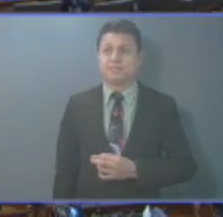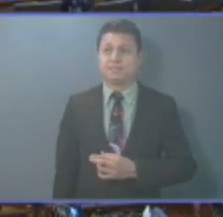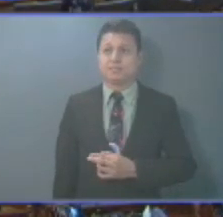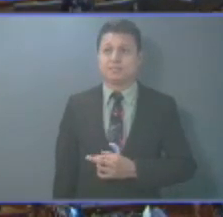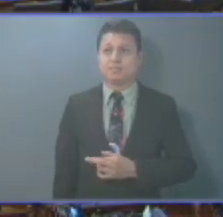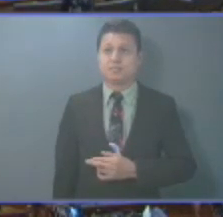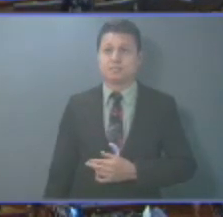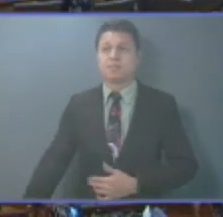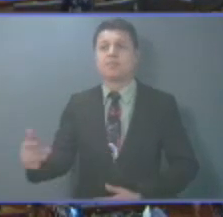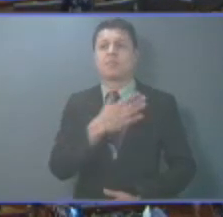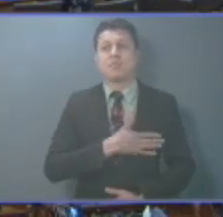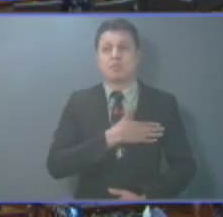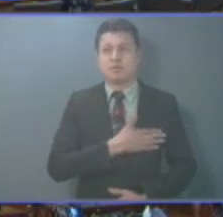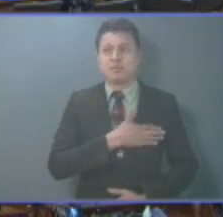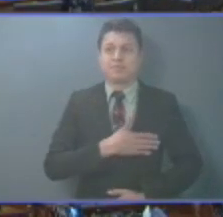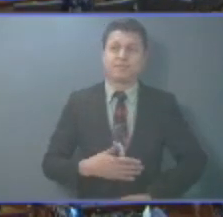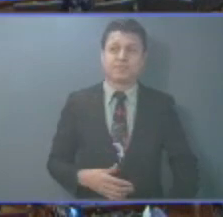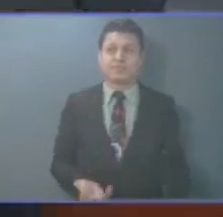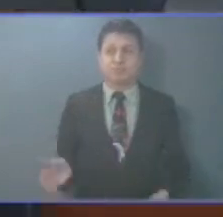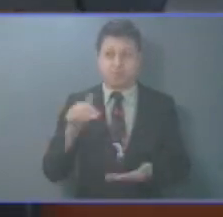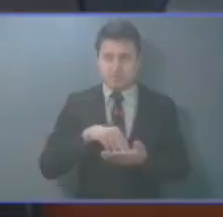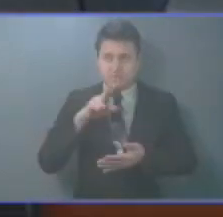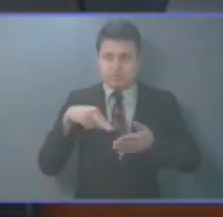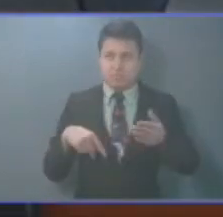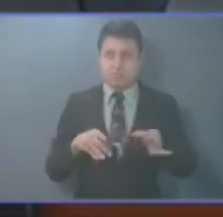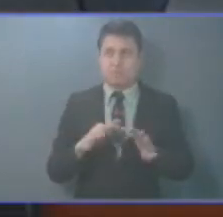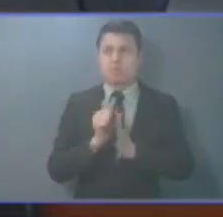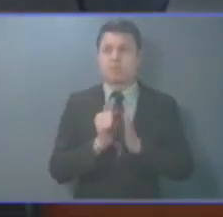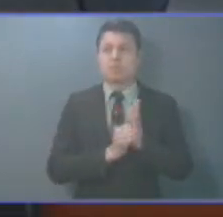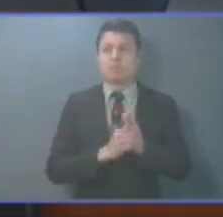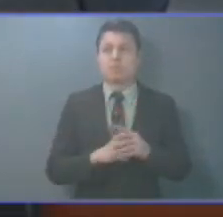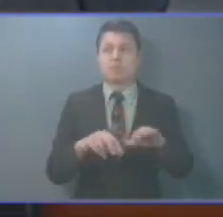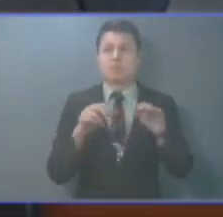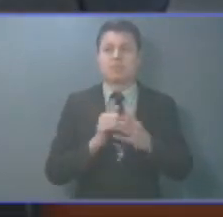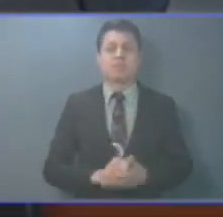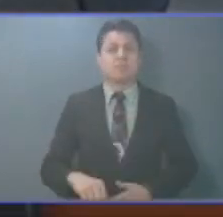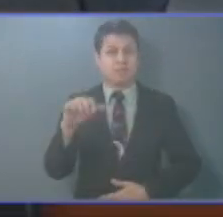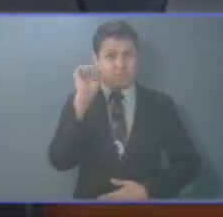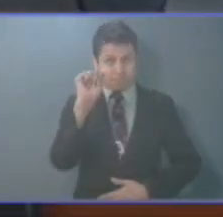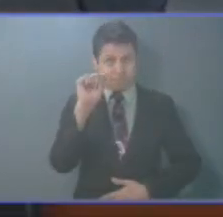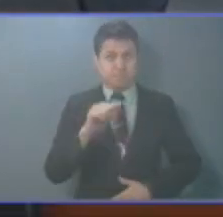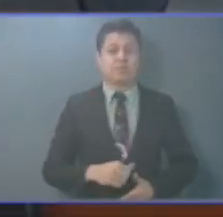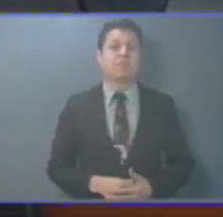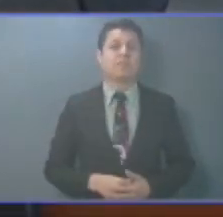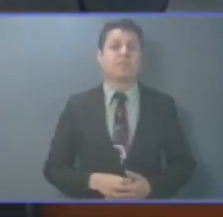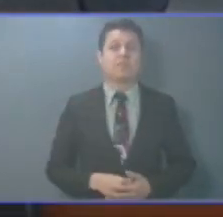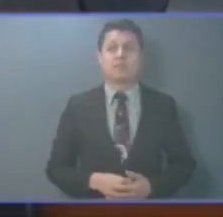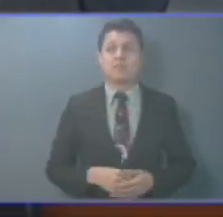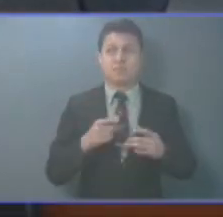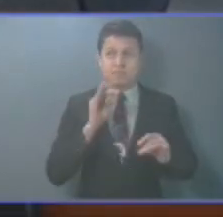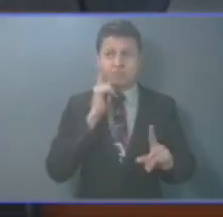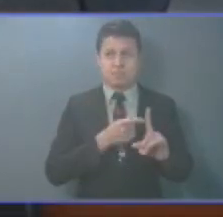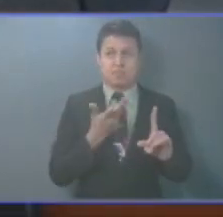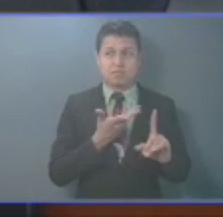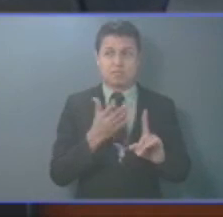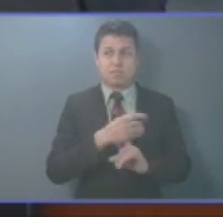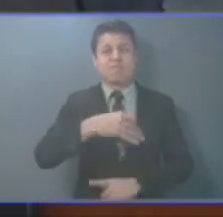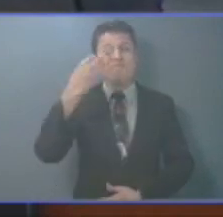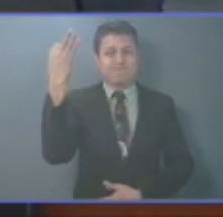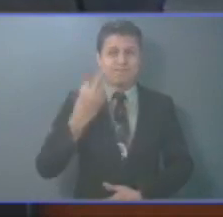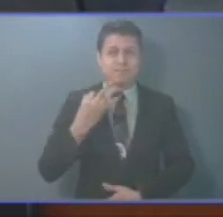se cortó, perdón. Voy a leer de nuevo el literal A. Para tal fin